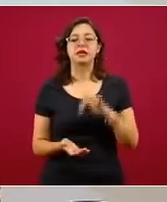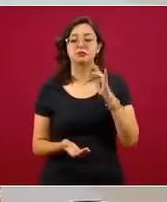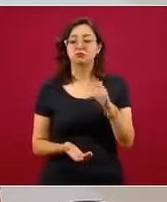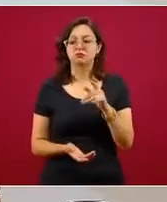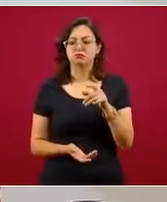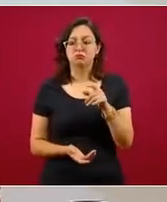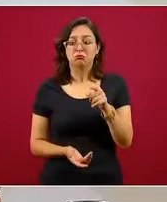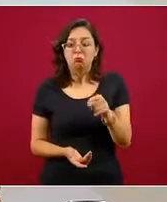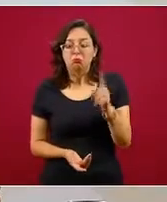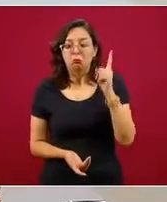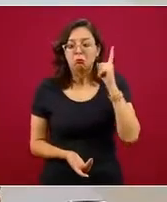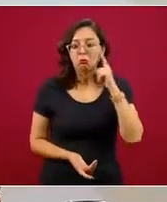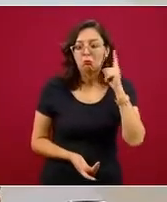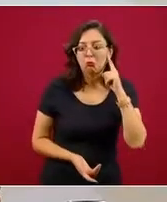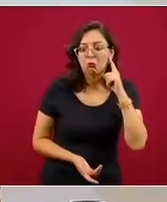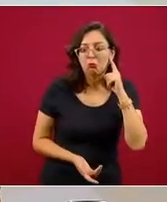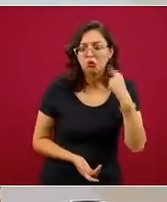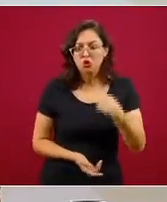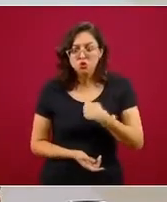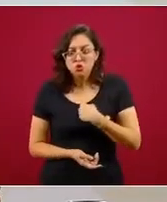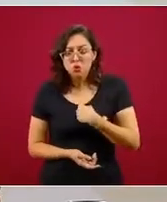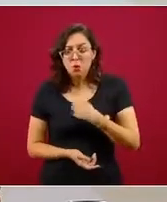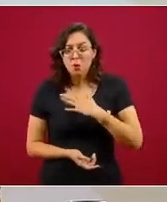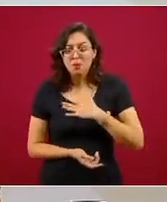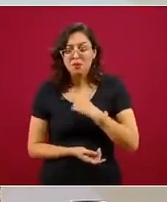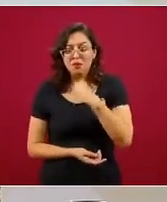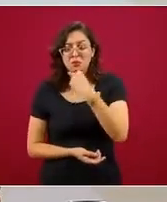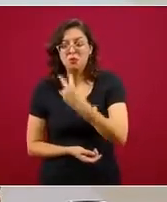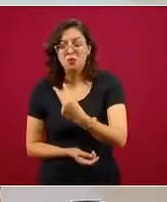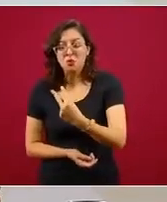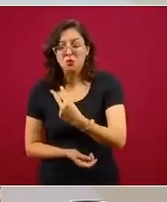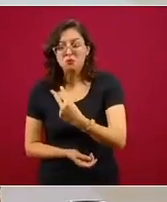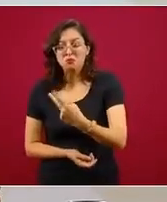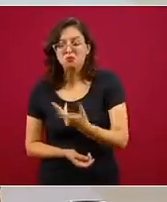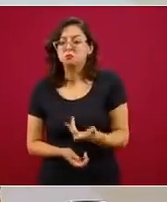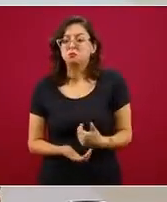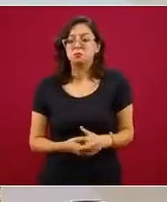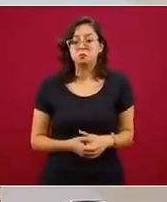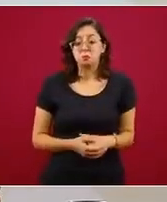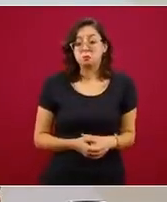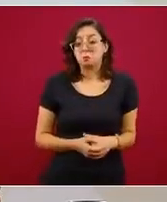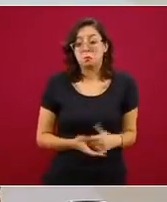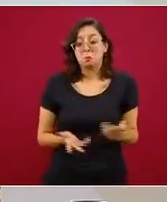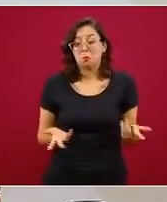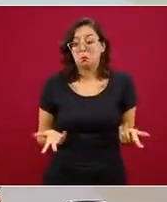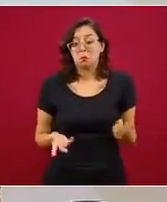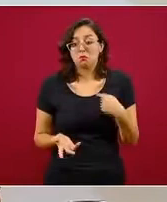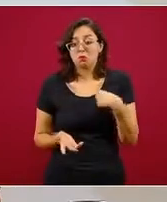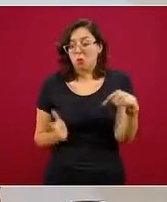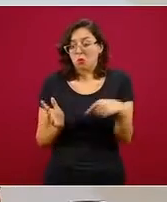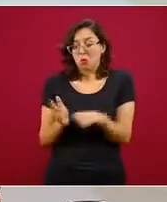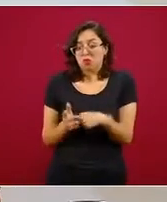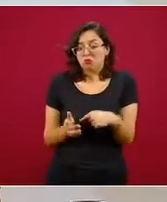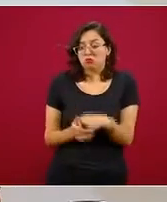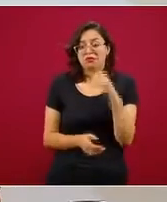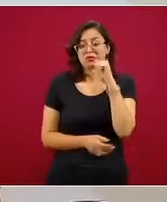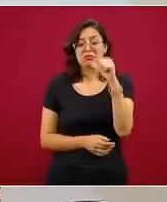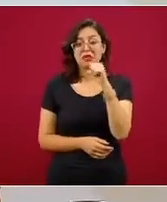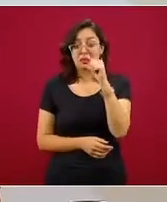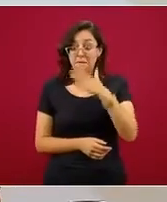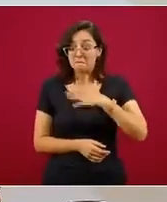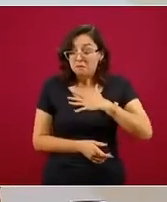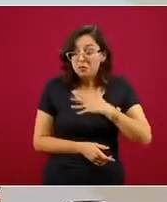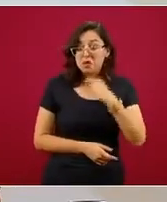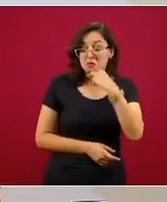este audio. Que se filtren las cosas cuando uno no tiene nada que ocultar, no pasa absolutamente nada. Si era mi